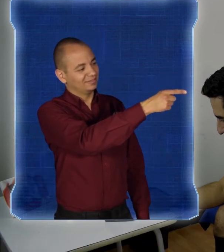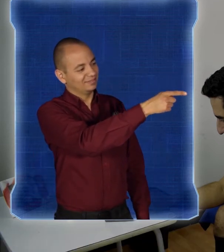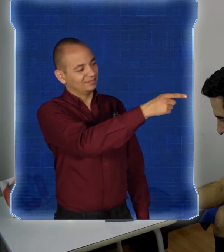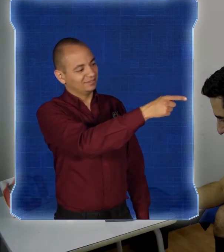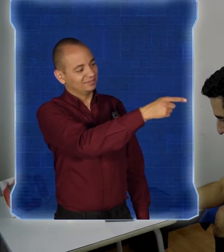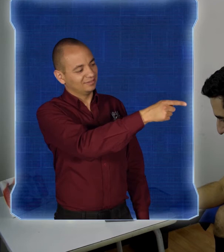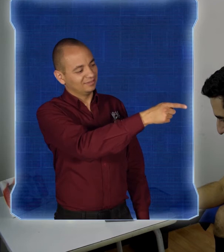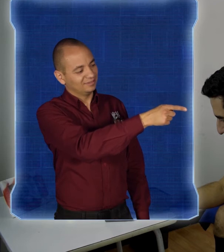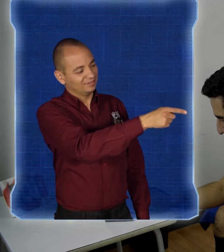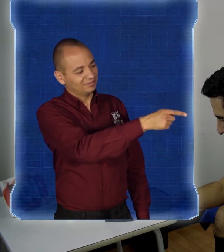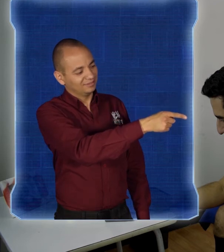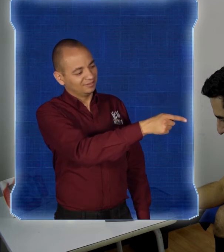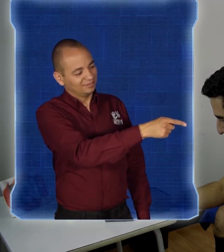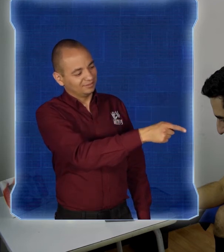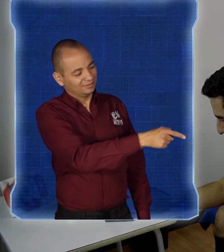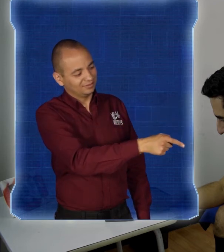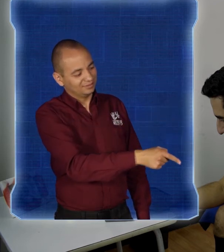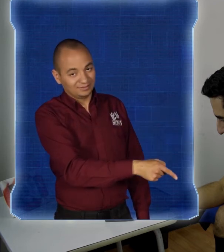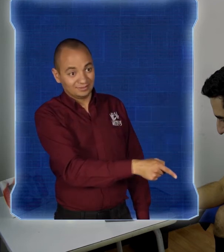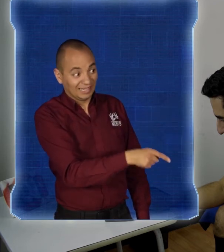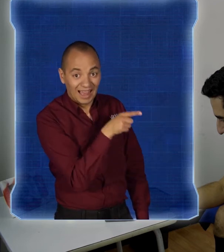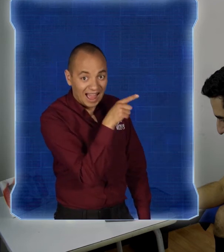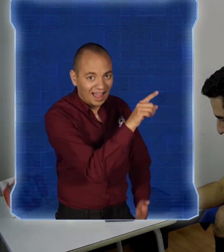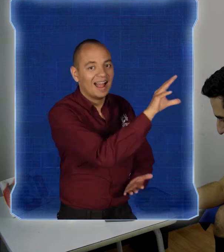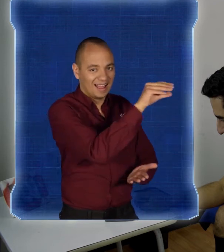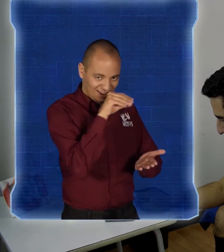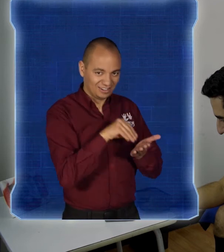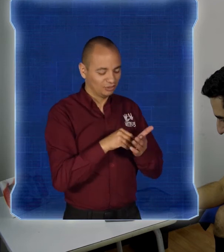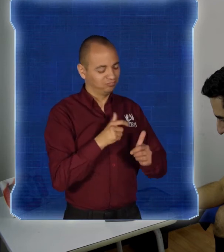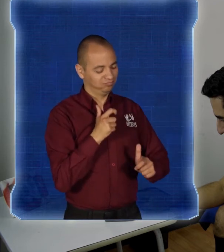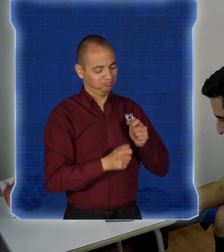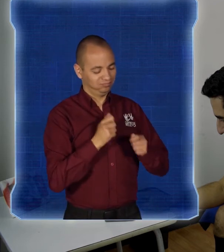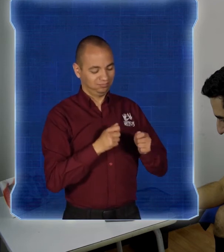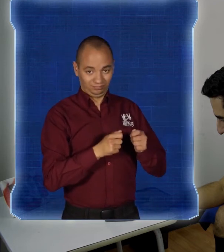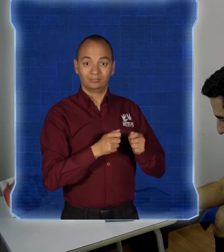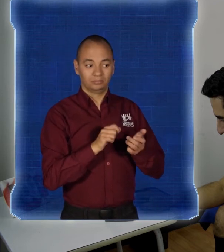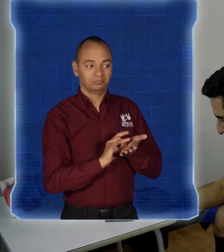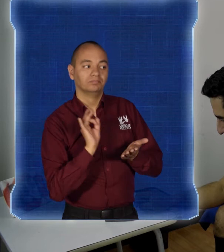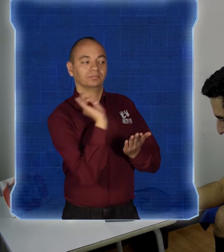Tu nombre, tu ciudad, nombre a quien llamar, ciudad de destino y número de teléfono.